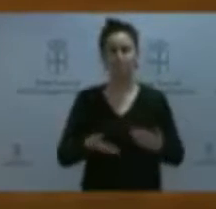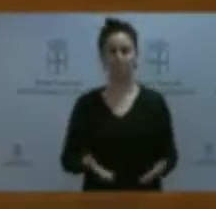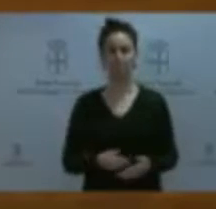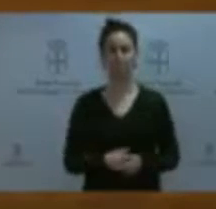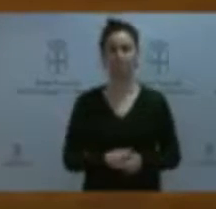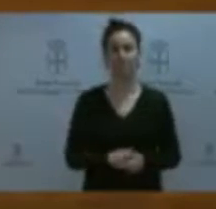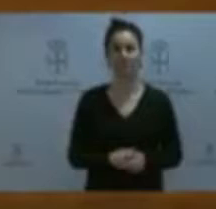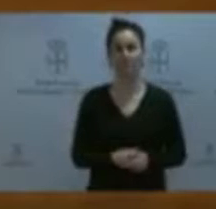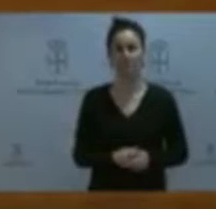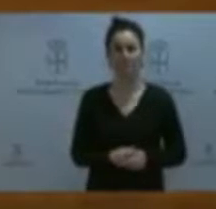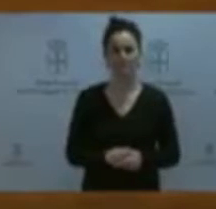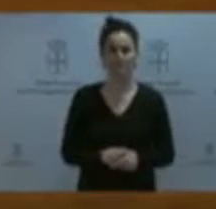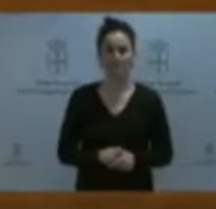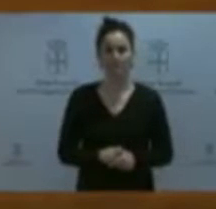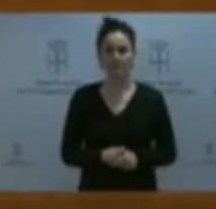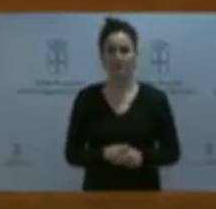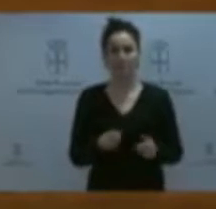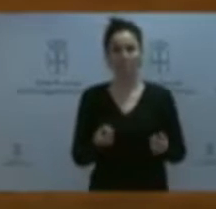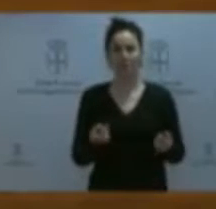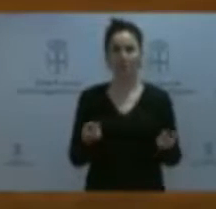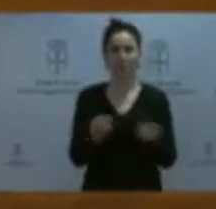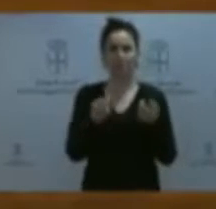contrapunto a una movilidad creciente.